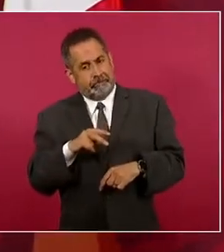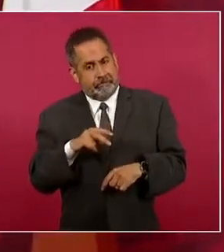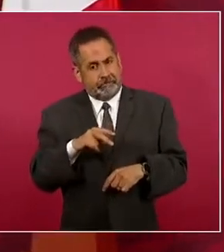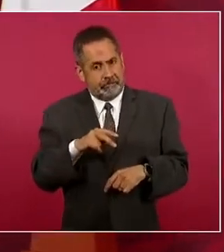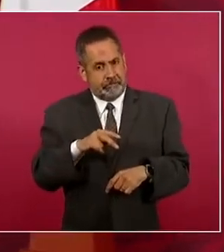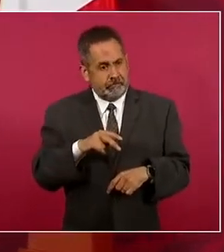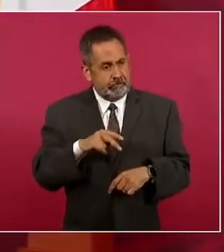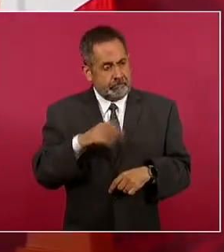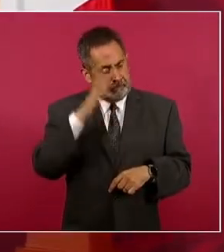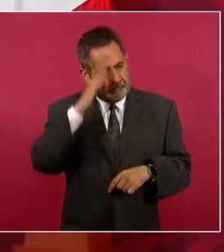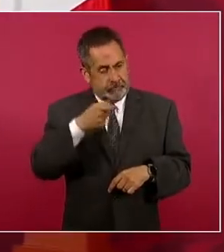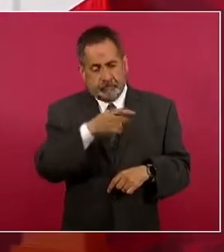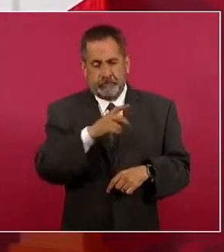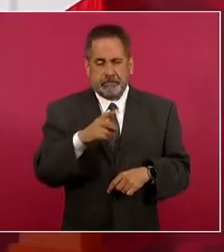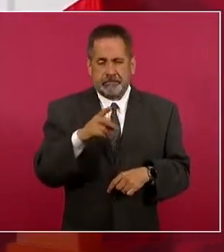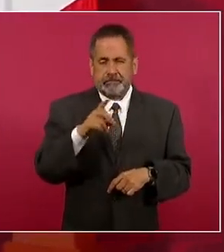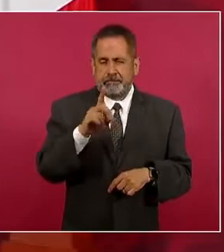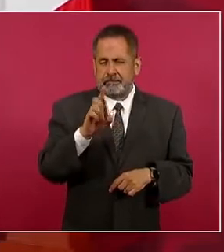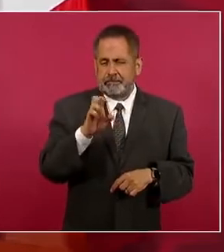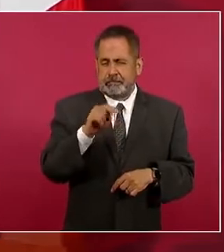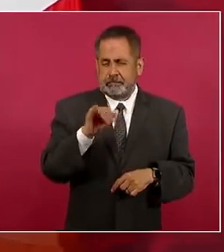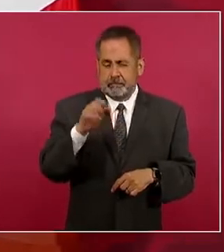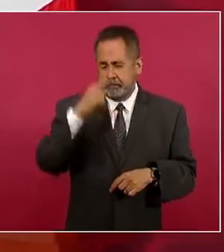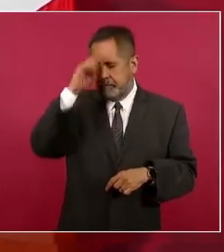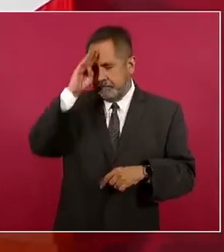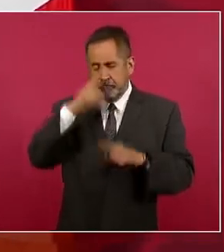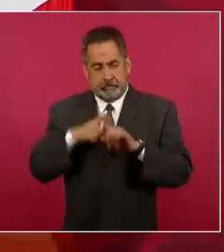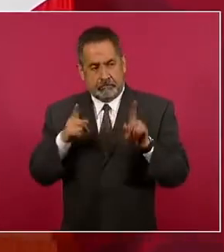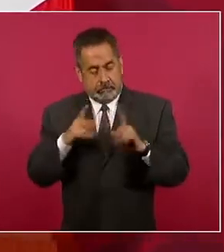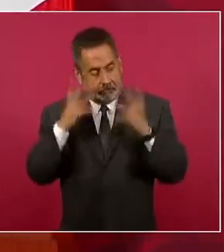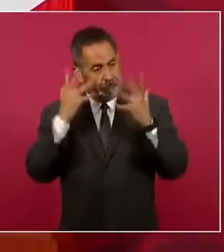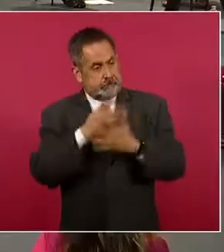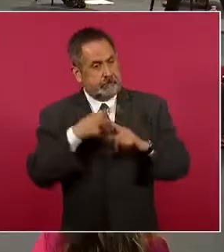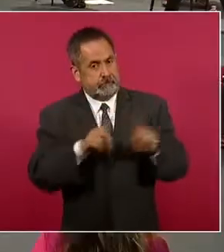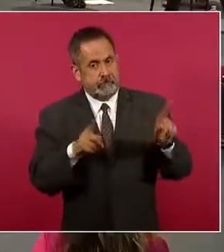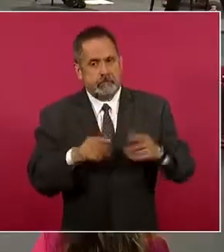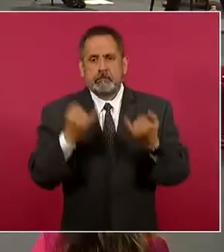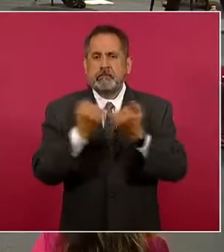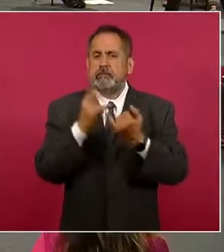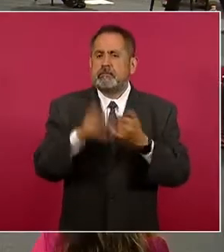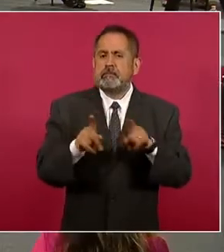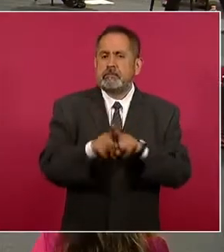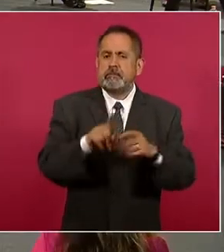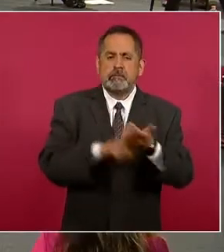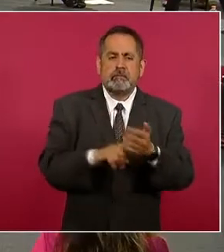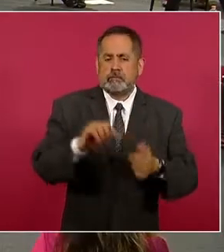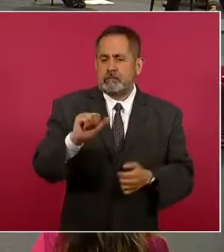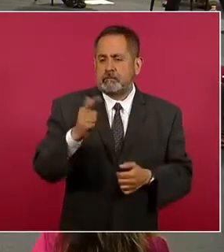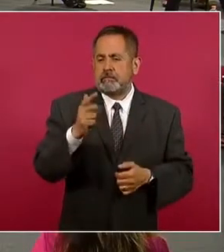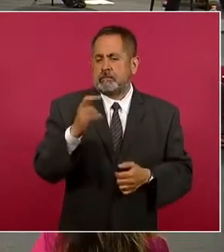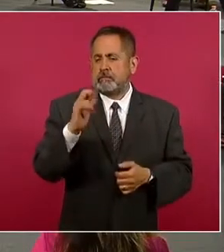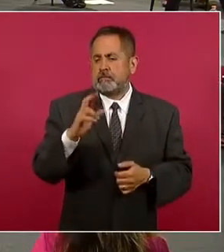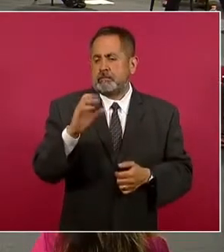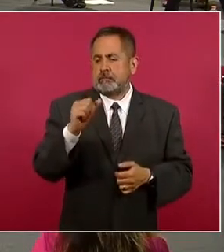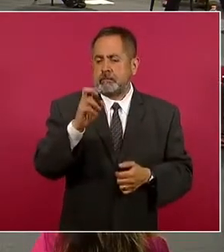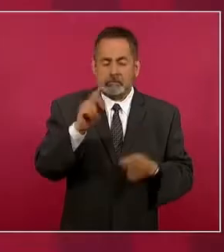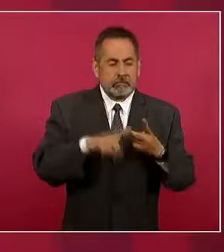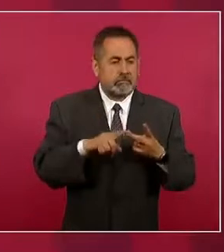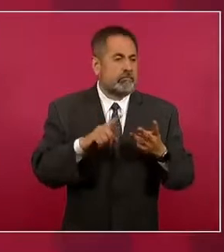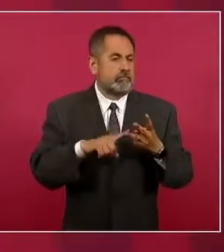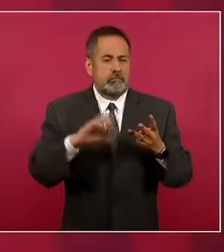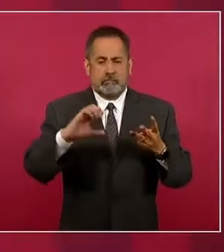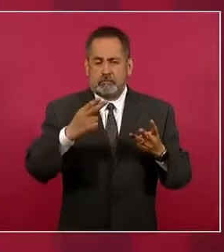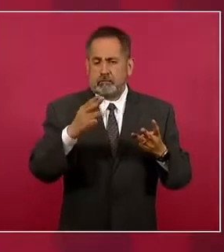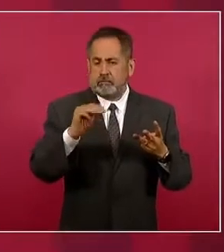señora Dresser, como tenía una idea distinta de Aguilar Camín o de Krause o de